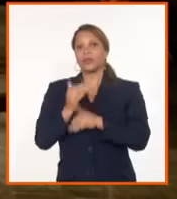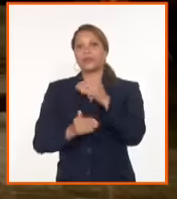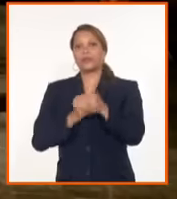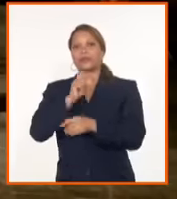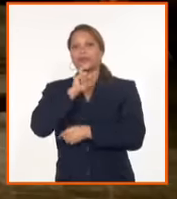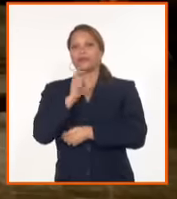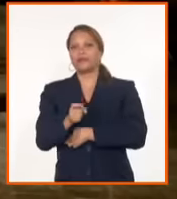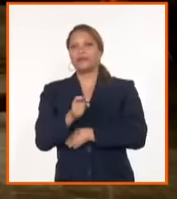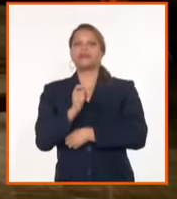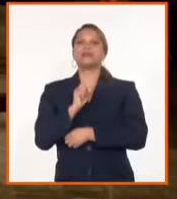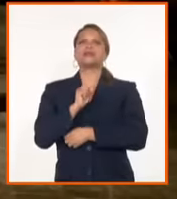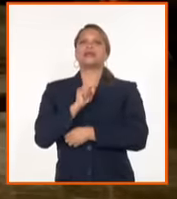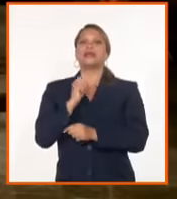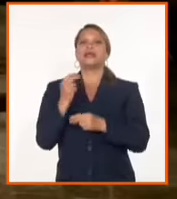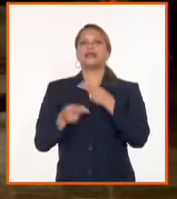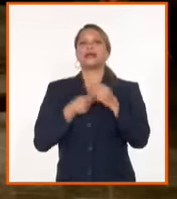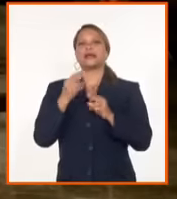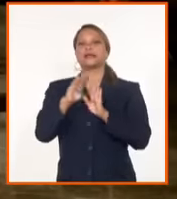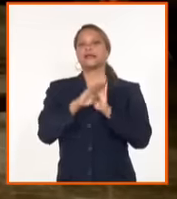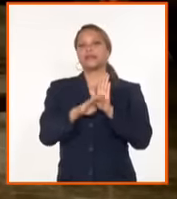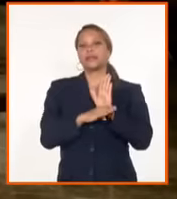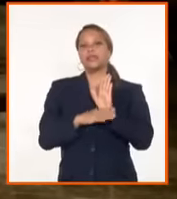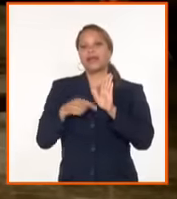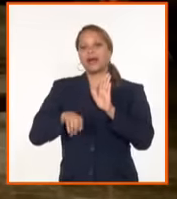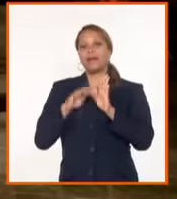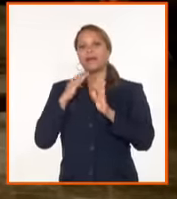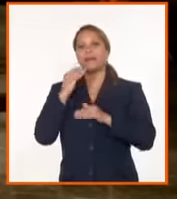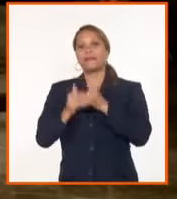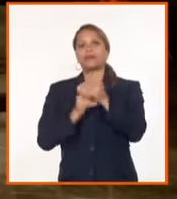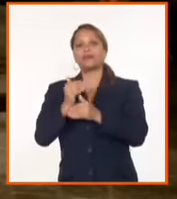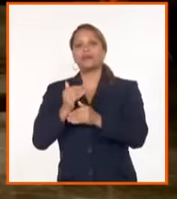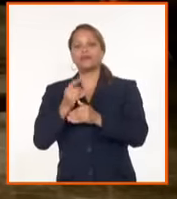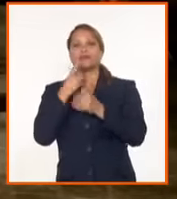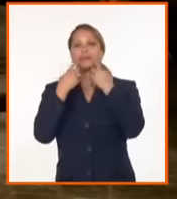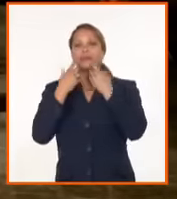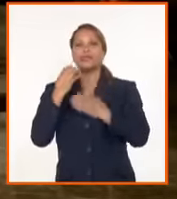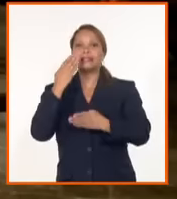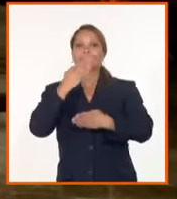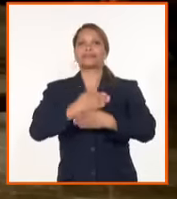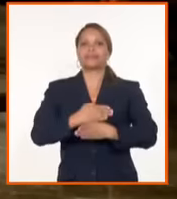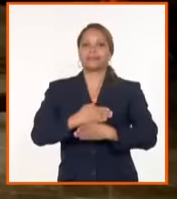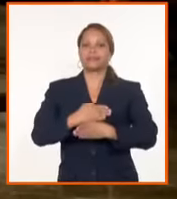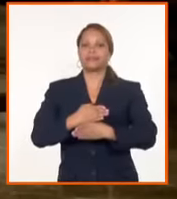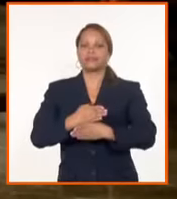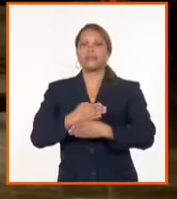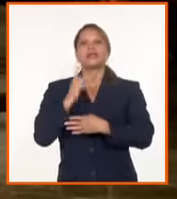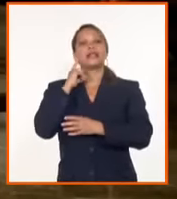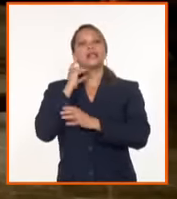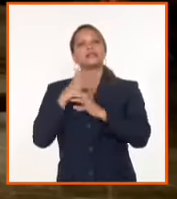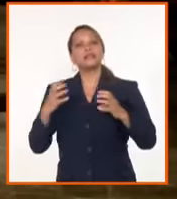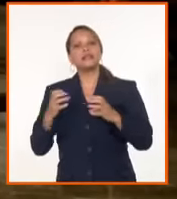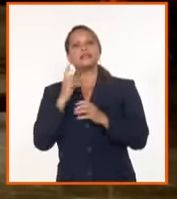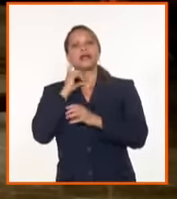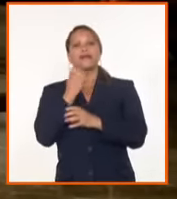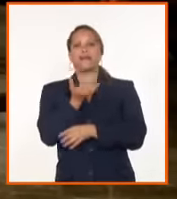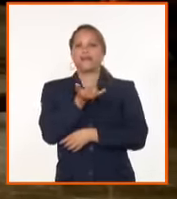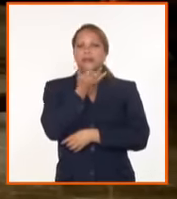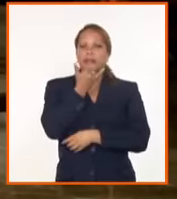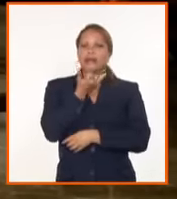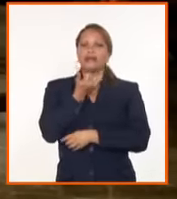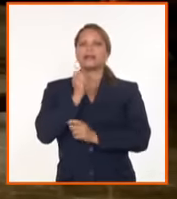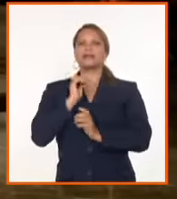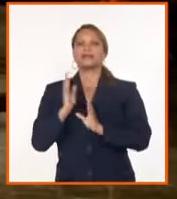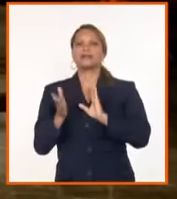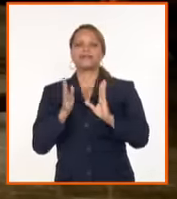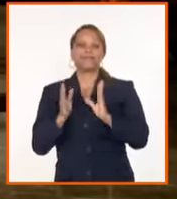han tomado medidas que han detenido procesos importantes de producción, la ciencia se ha afectado, sectores estratégicos,